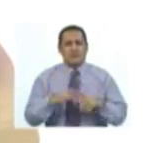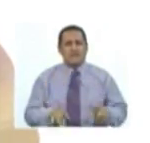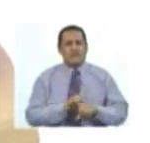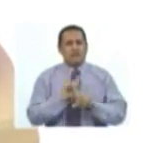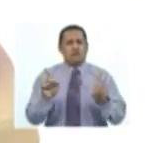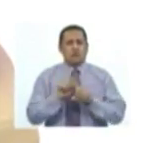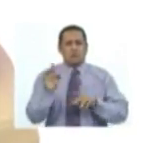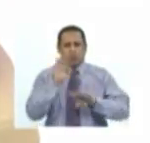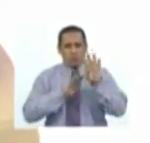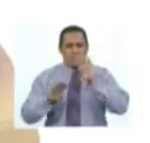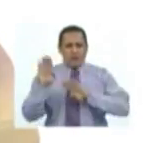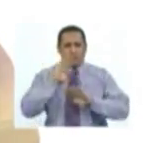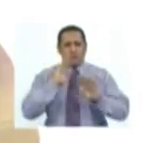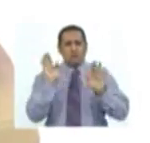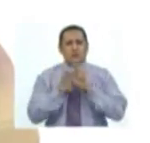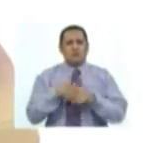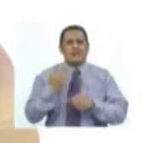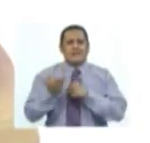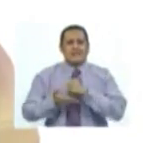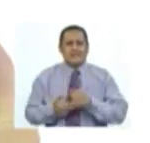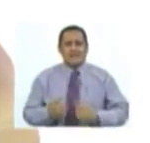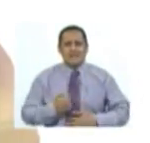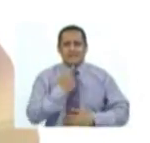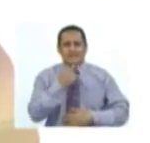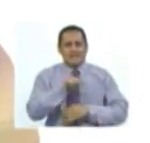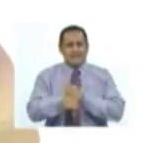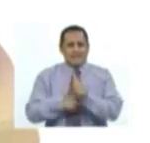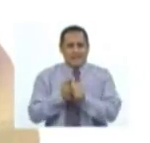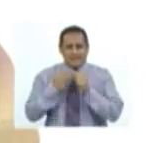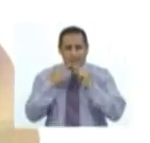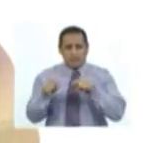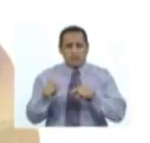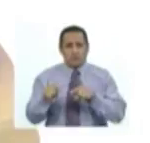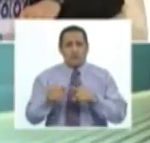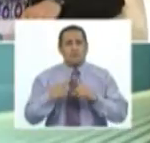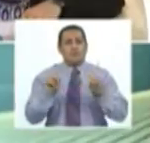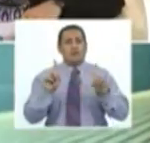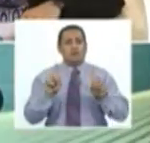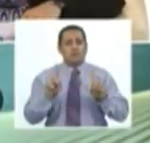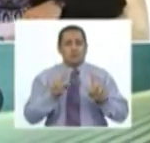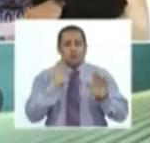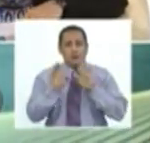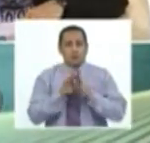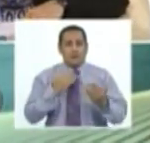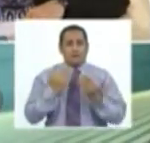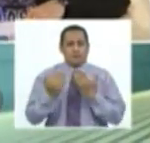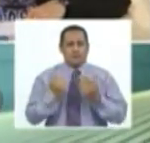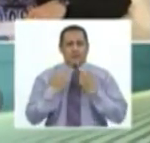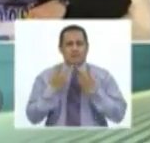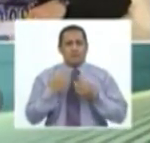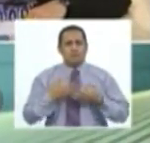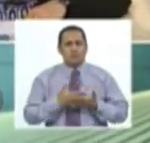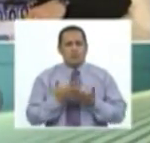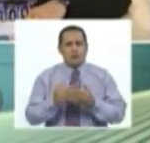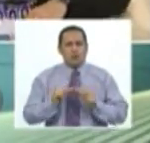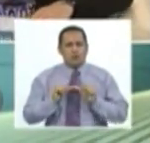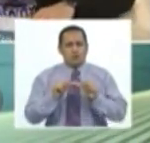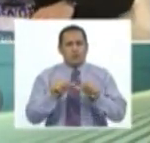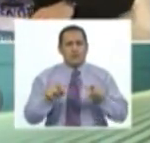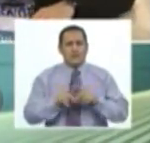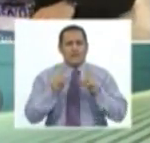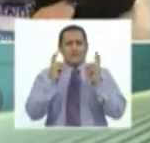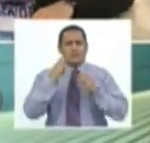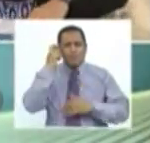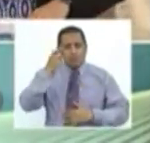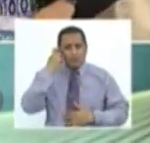no nos preocupemos de las garantías que estaban detrás de ellas. Claro, pero sin embargo el tema de las formas muchas veces prevalece, sobre todo en temas políticos, sin